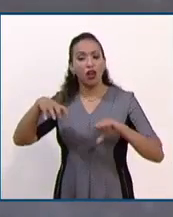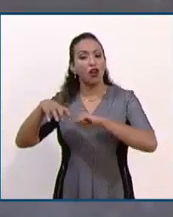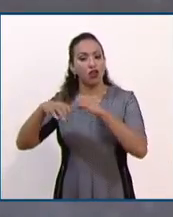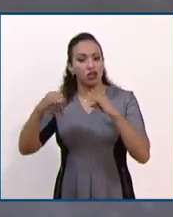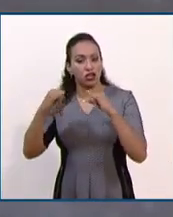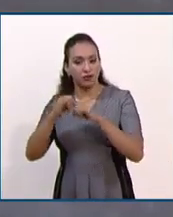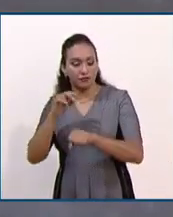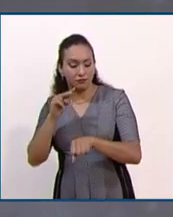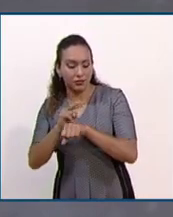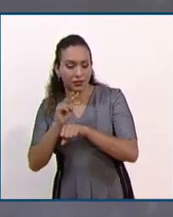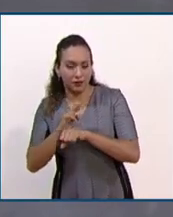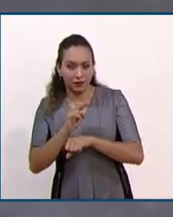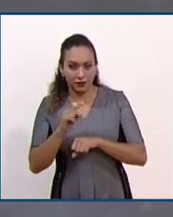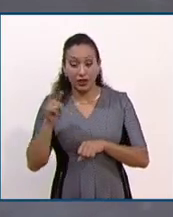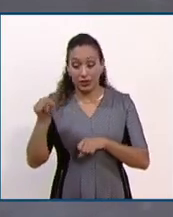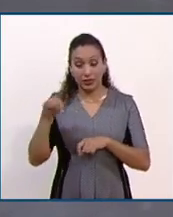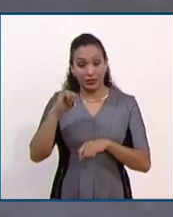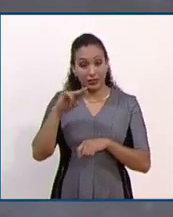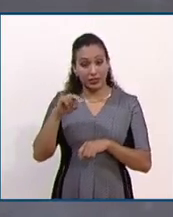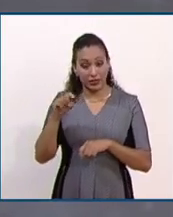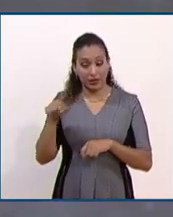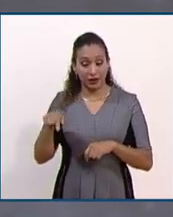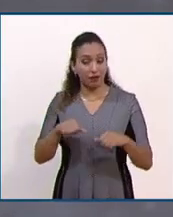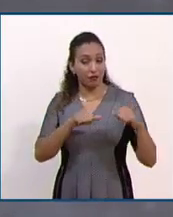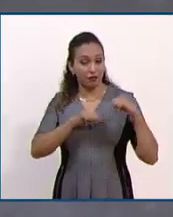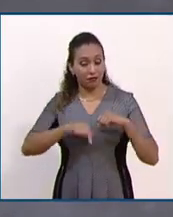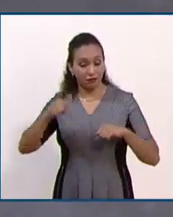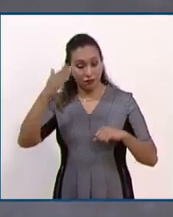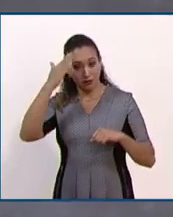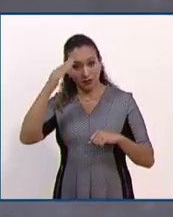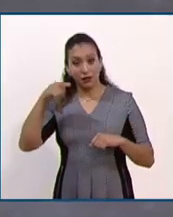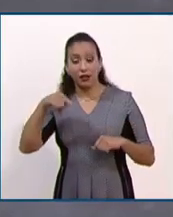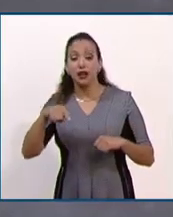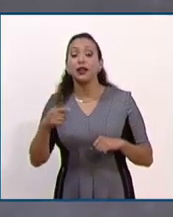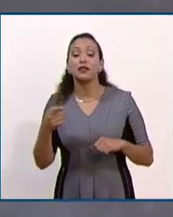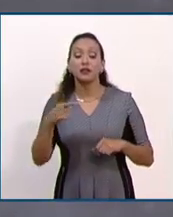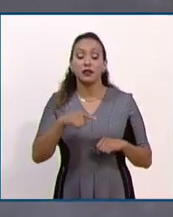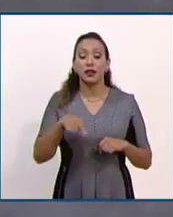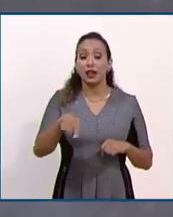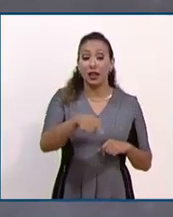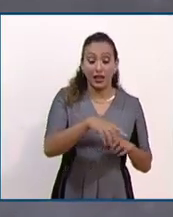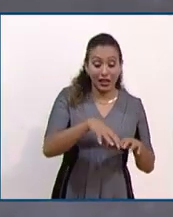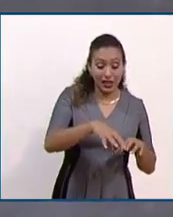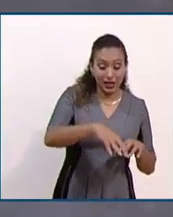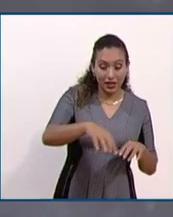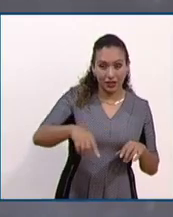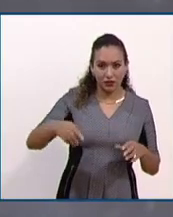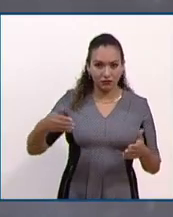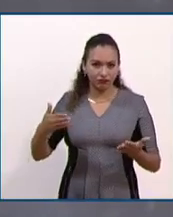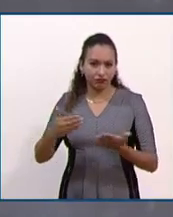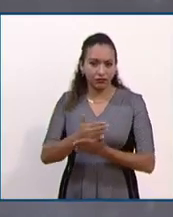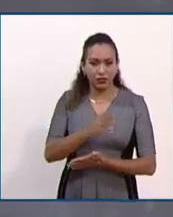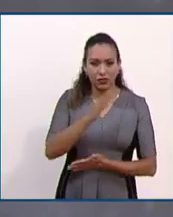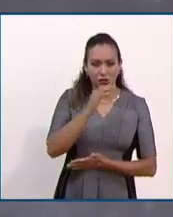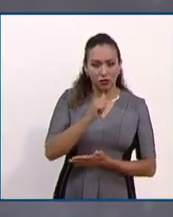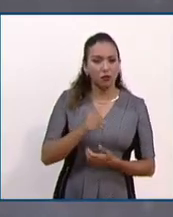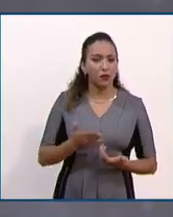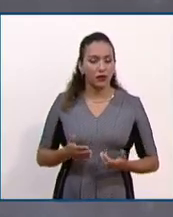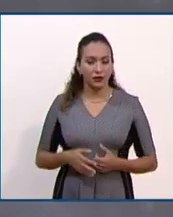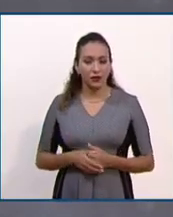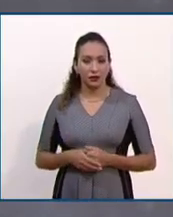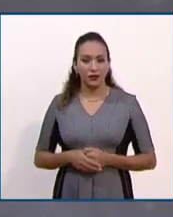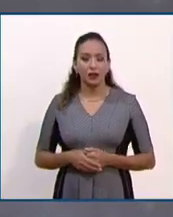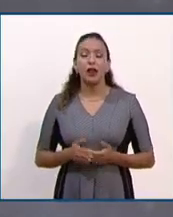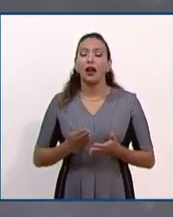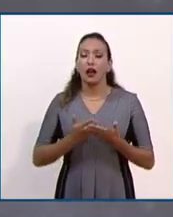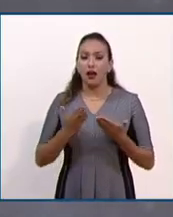que garantiza que las autoridades locales no intervengan en la integración de los OPLES,